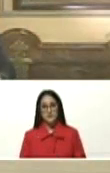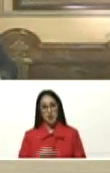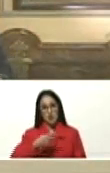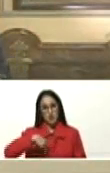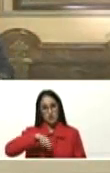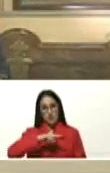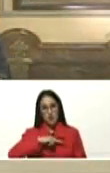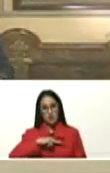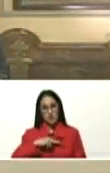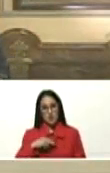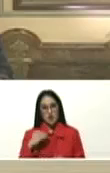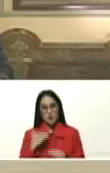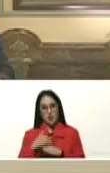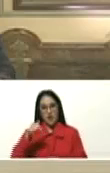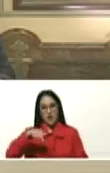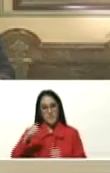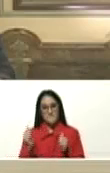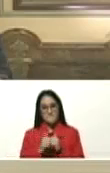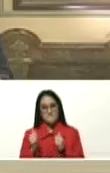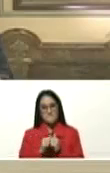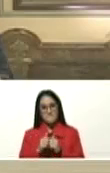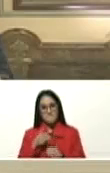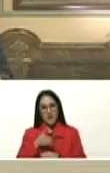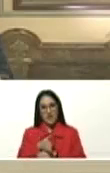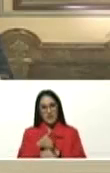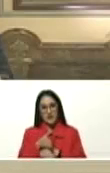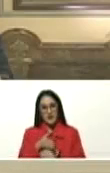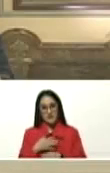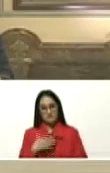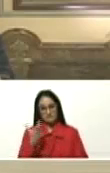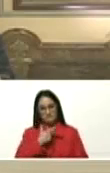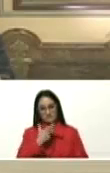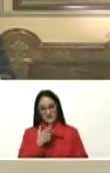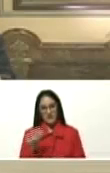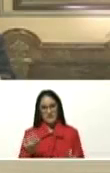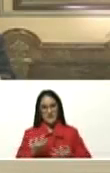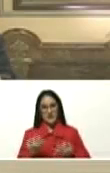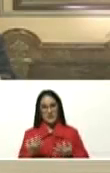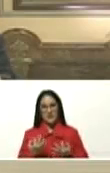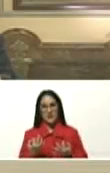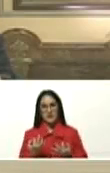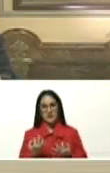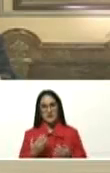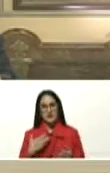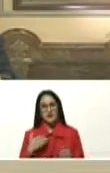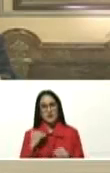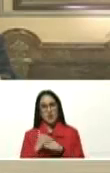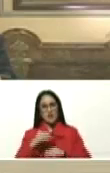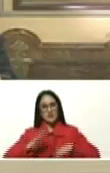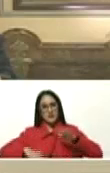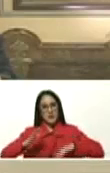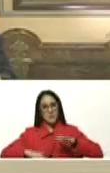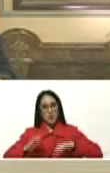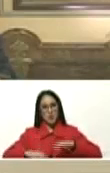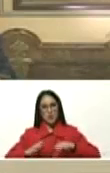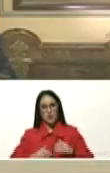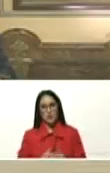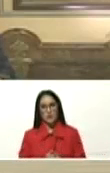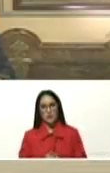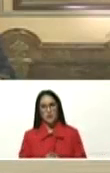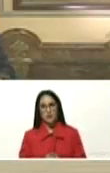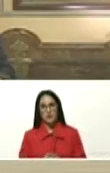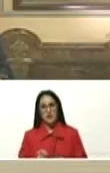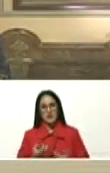somos como esta madera, somos de verdad. Somos como un tambor que repica y